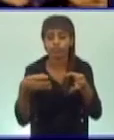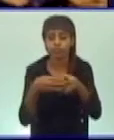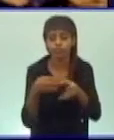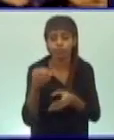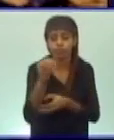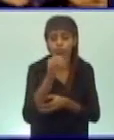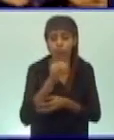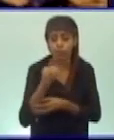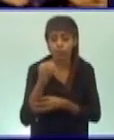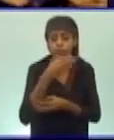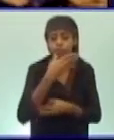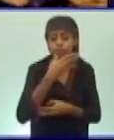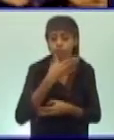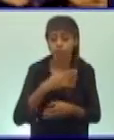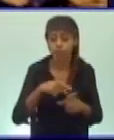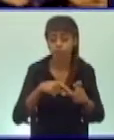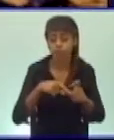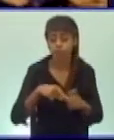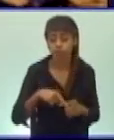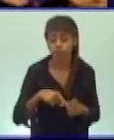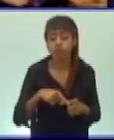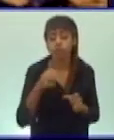organización desde